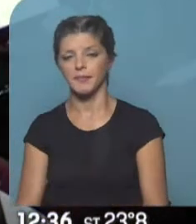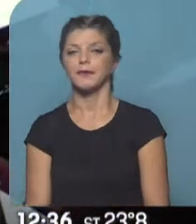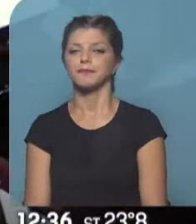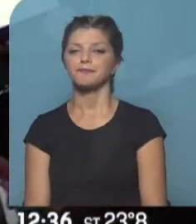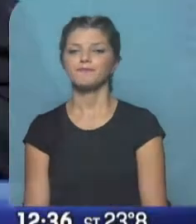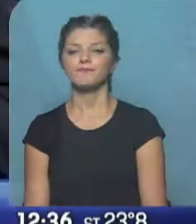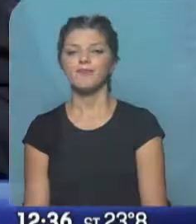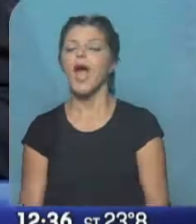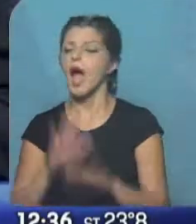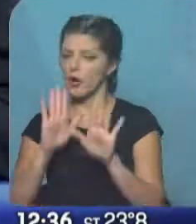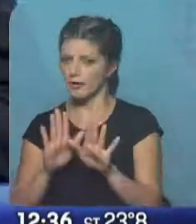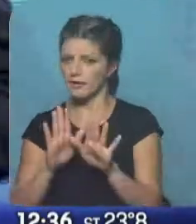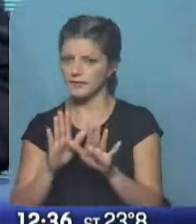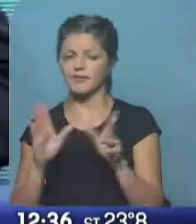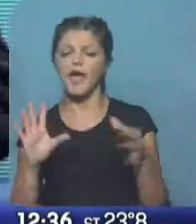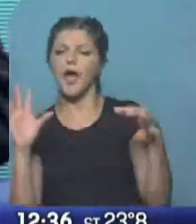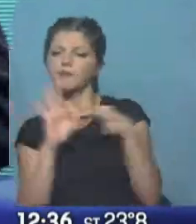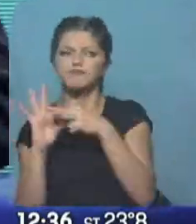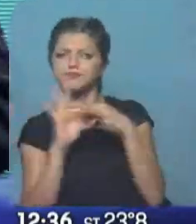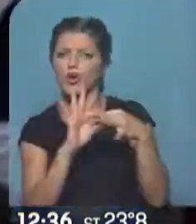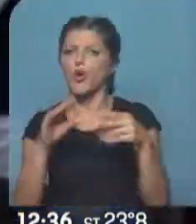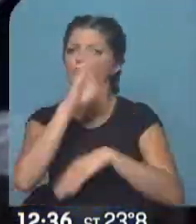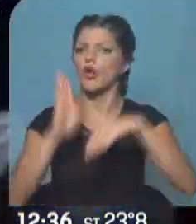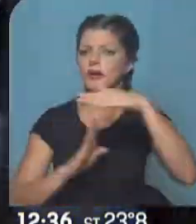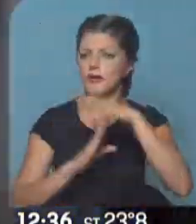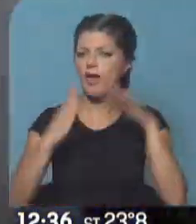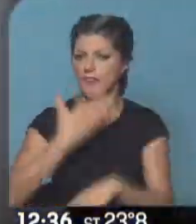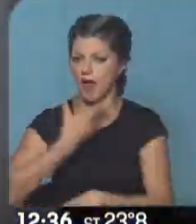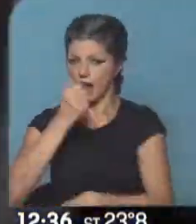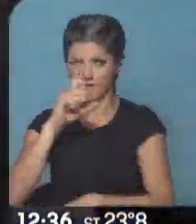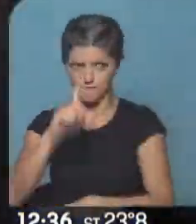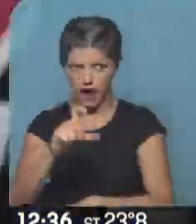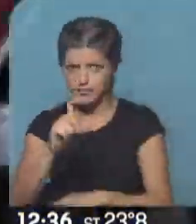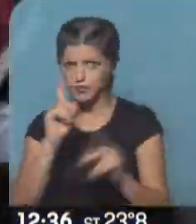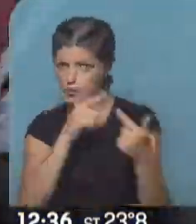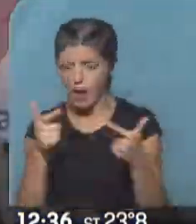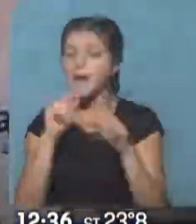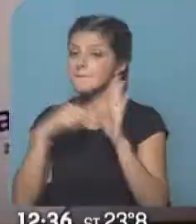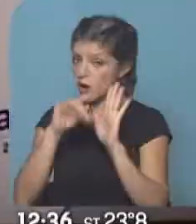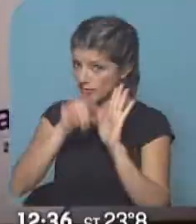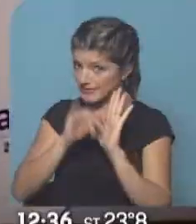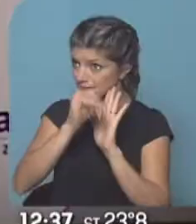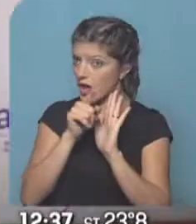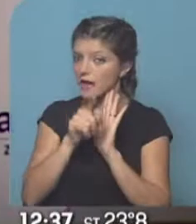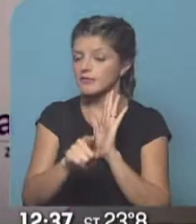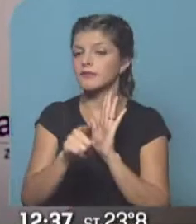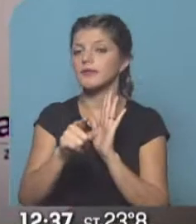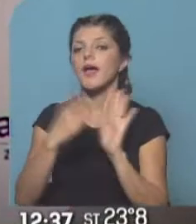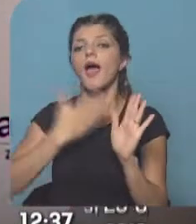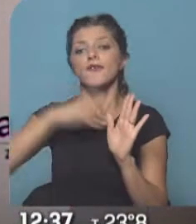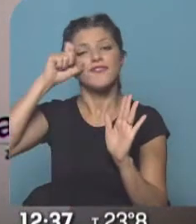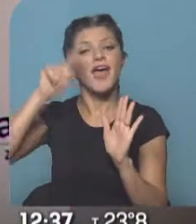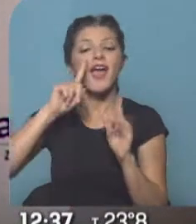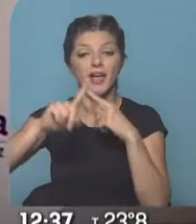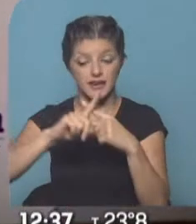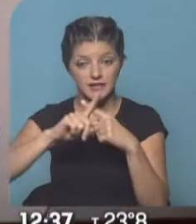no está programado ningún contacto con dirigentes de las FARC, aunque sí existió una invitación directa de parte de Félix Antonio